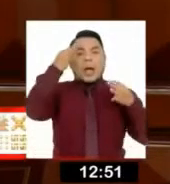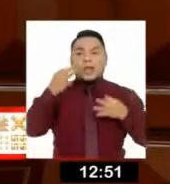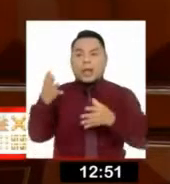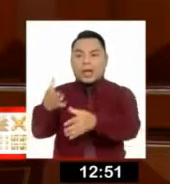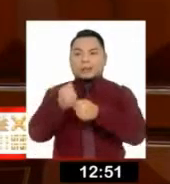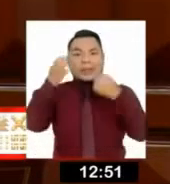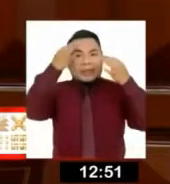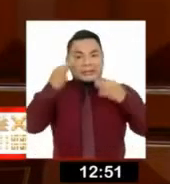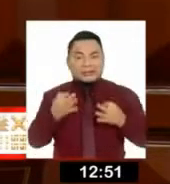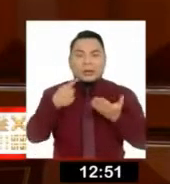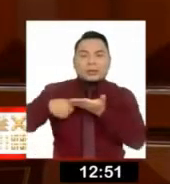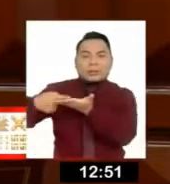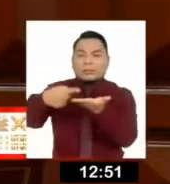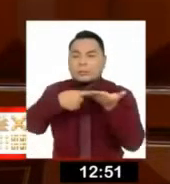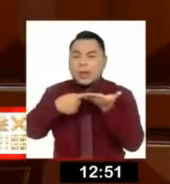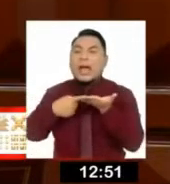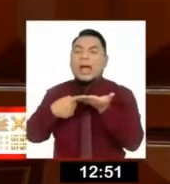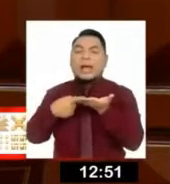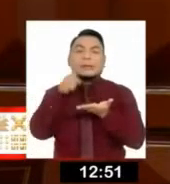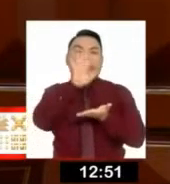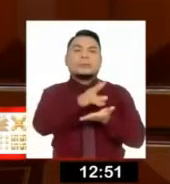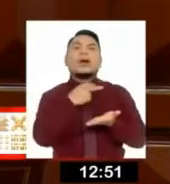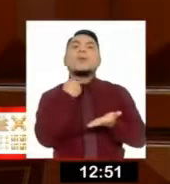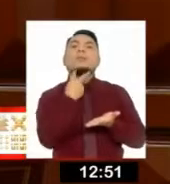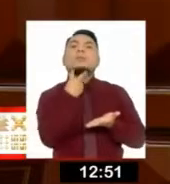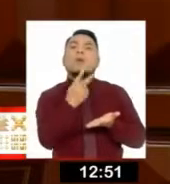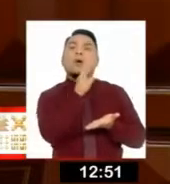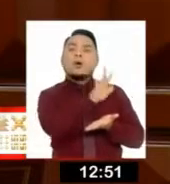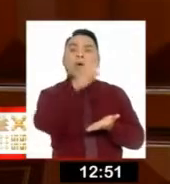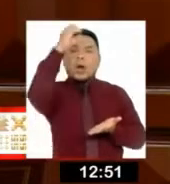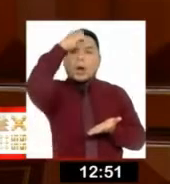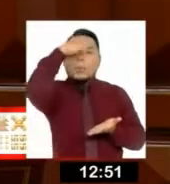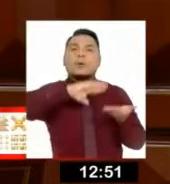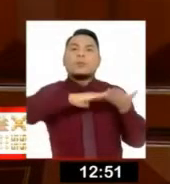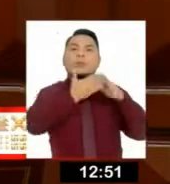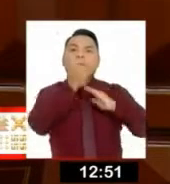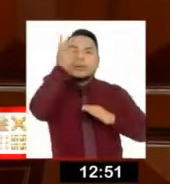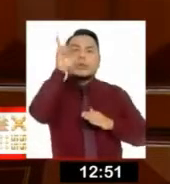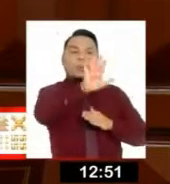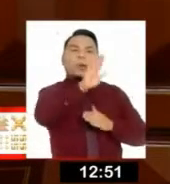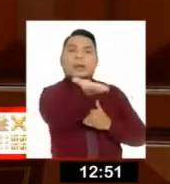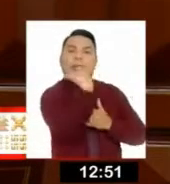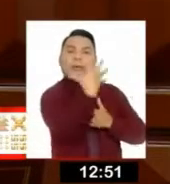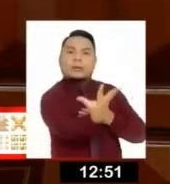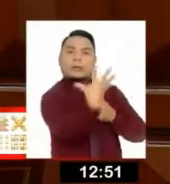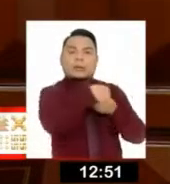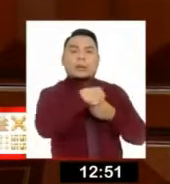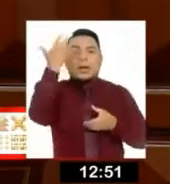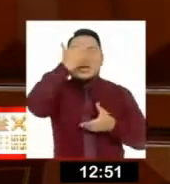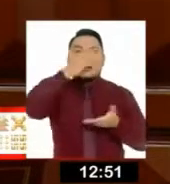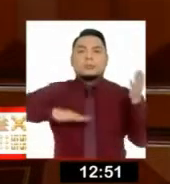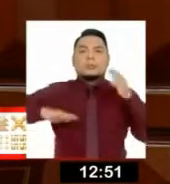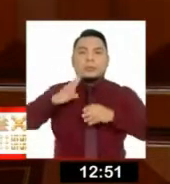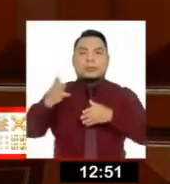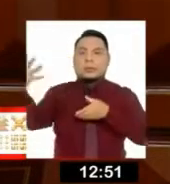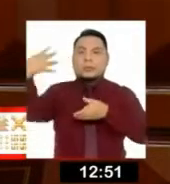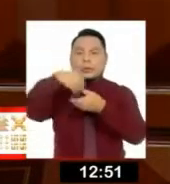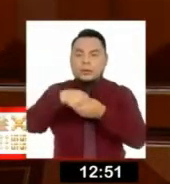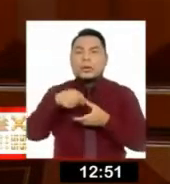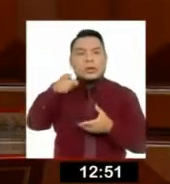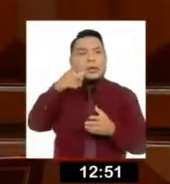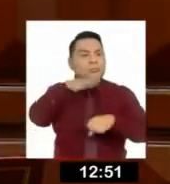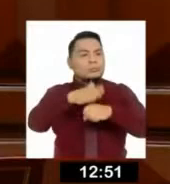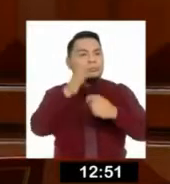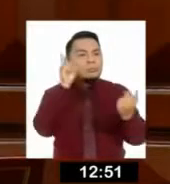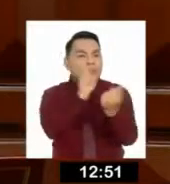más relevantes se consideran las voces de los pueblos y comunidades originarias y del pueblo afroperuano. En este